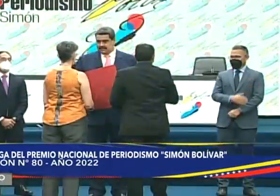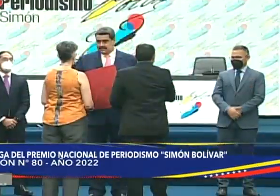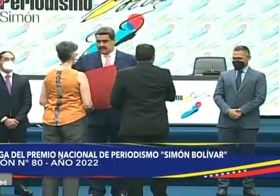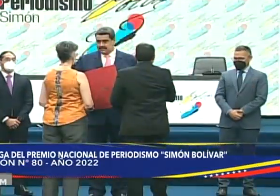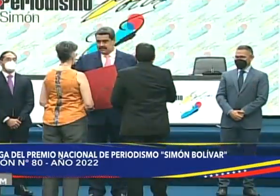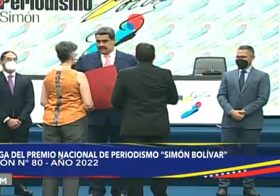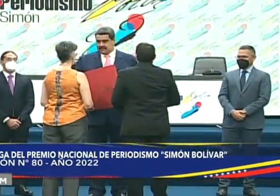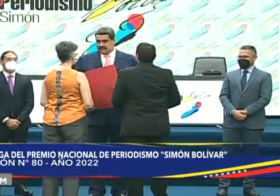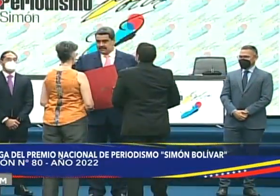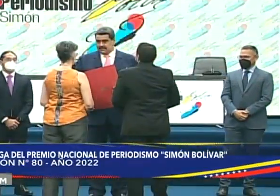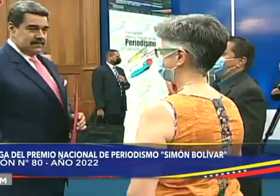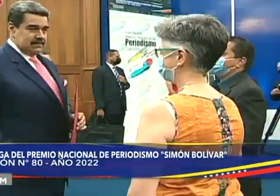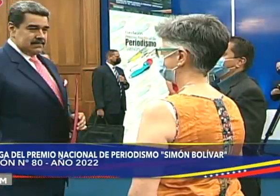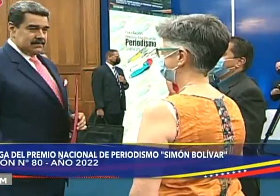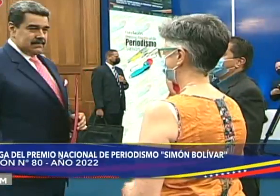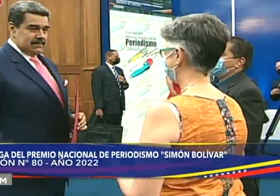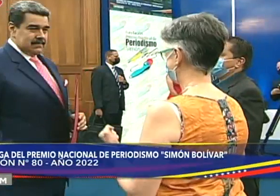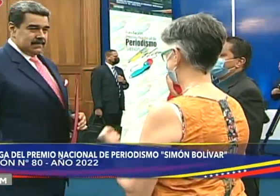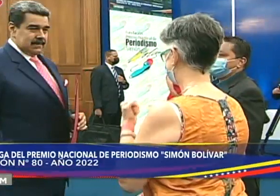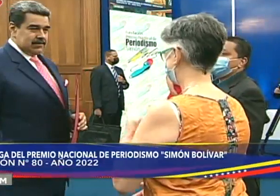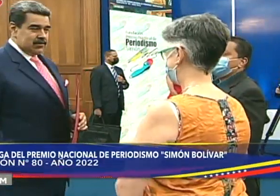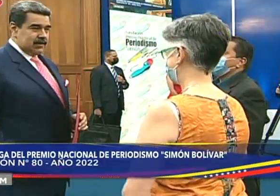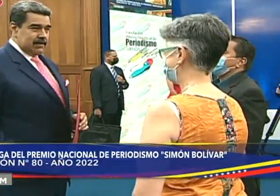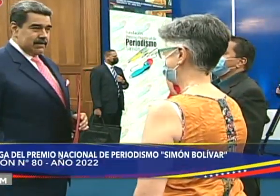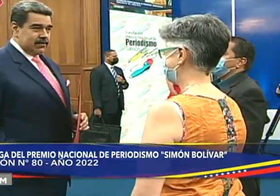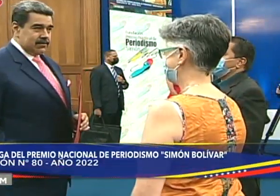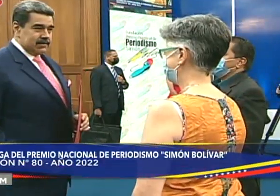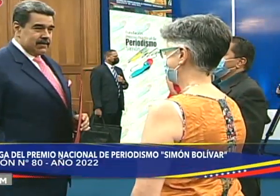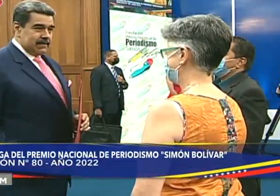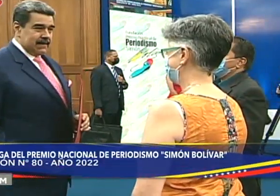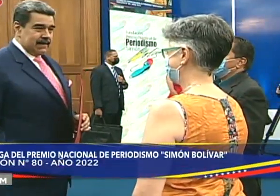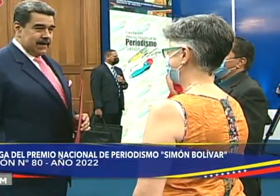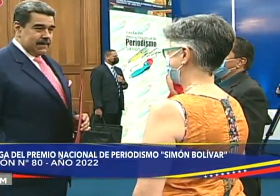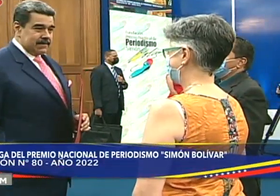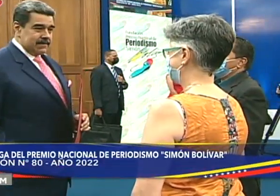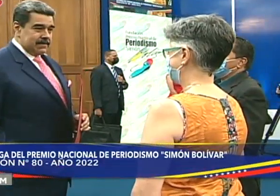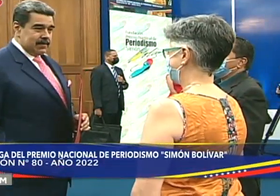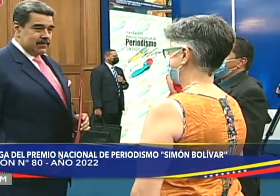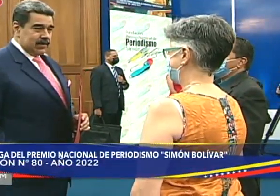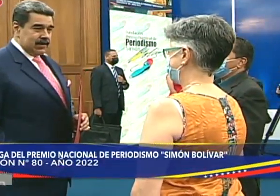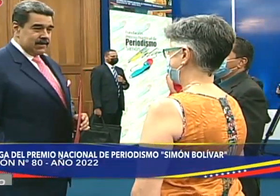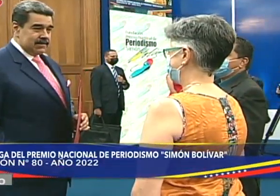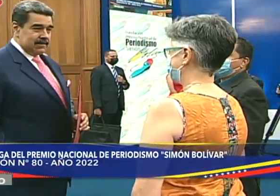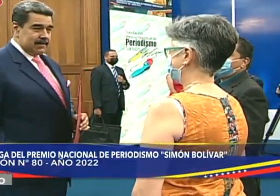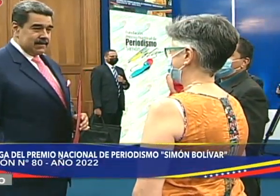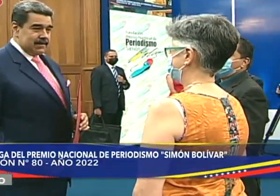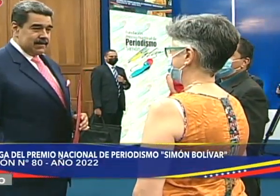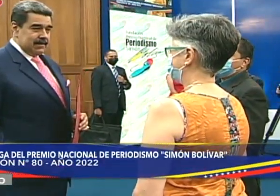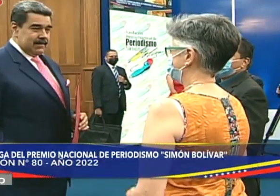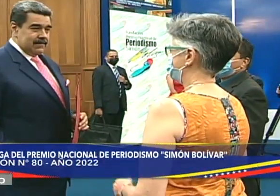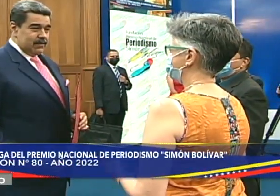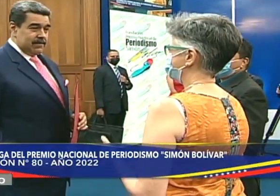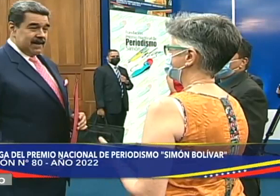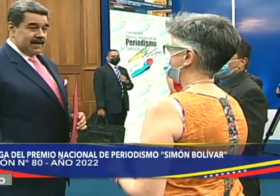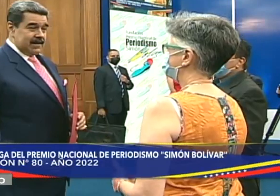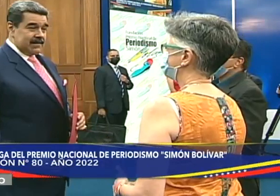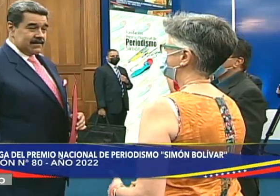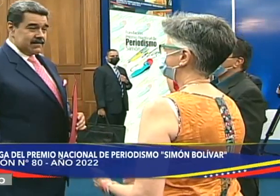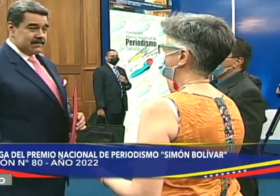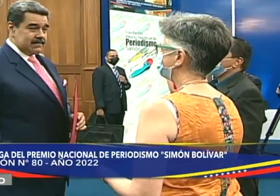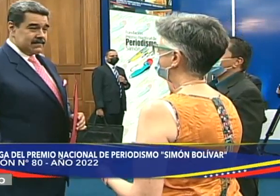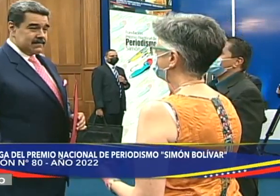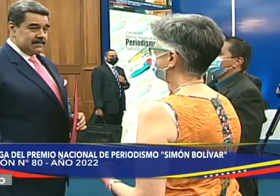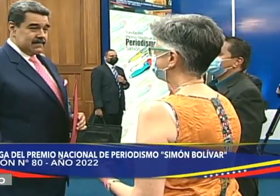sido el contar la historia de los niños y niñas que han sido operados dentro del Cardiológico Infantil, un legado